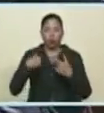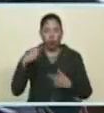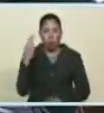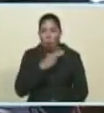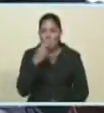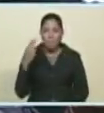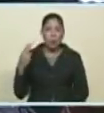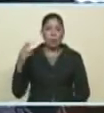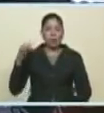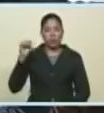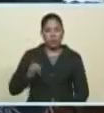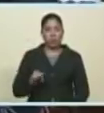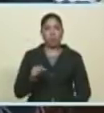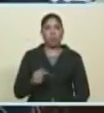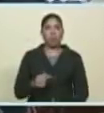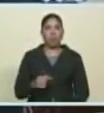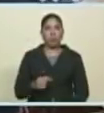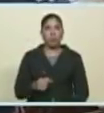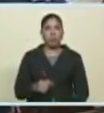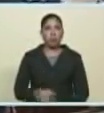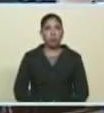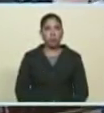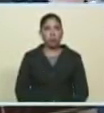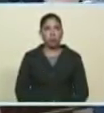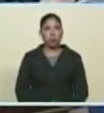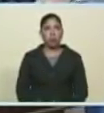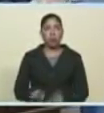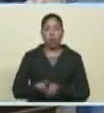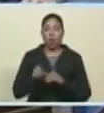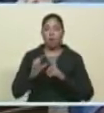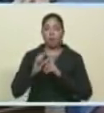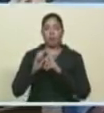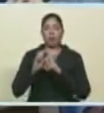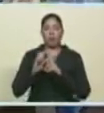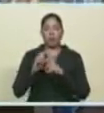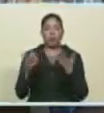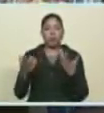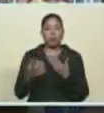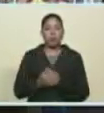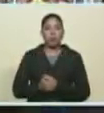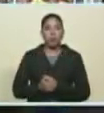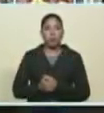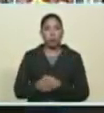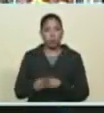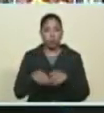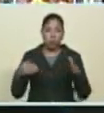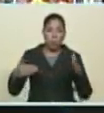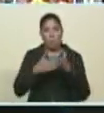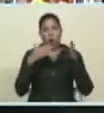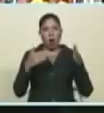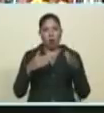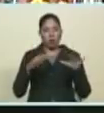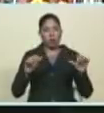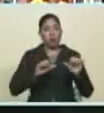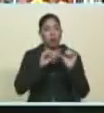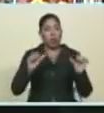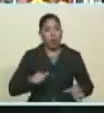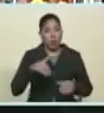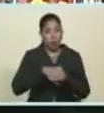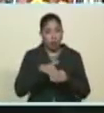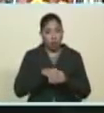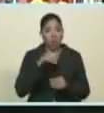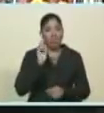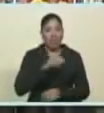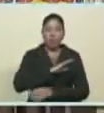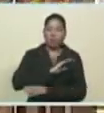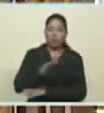ser, con esa palabra, de manera criminal, se ataca el sistema electoral y los que lo atacan así tienen